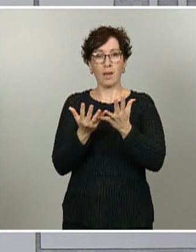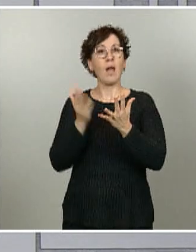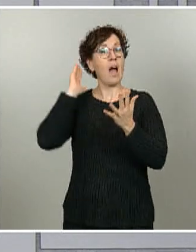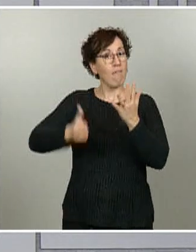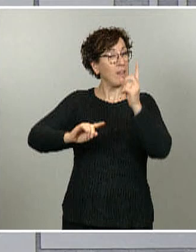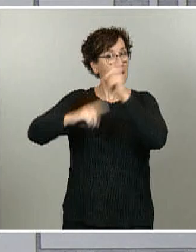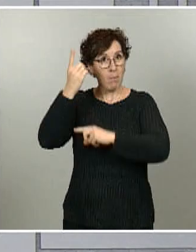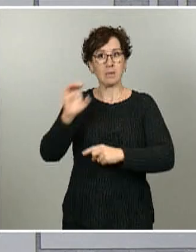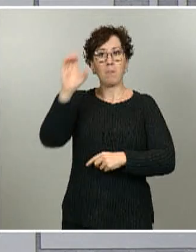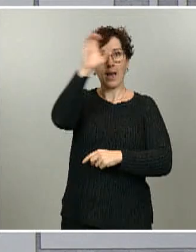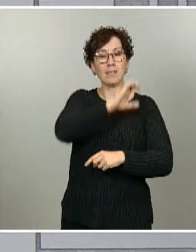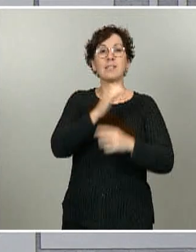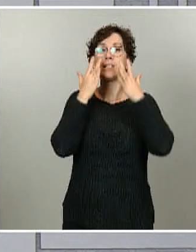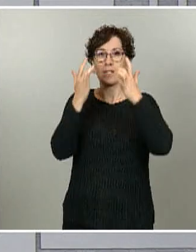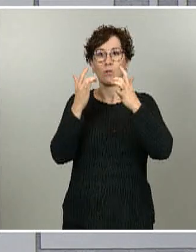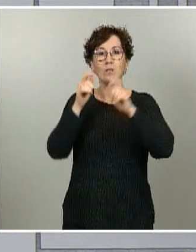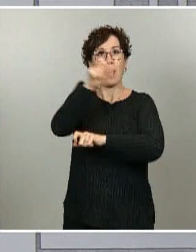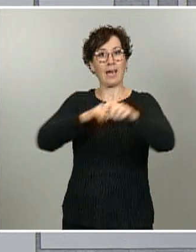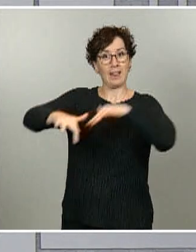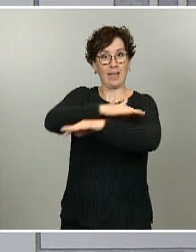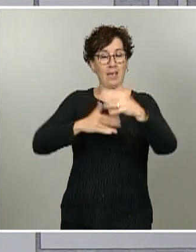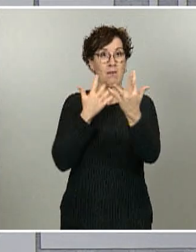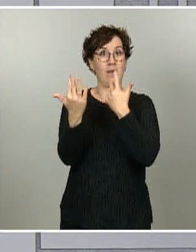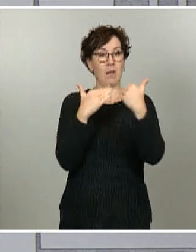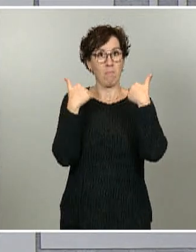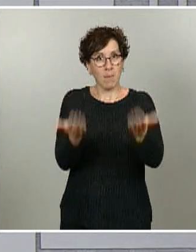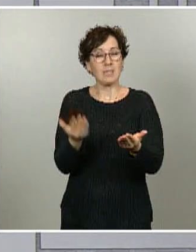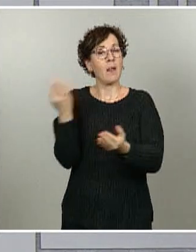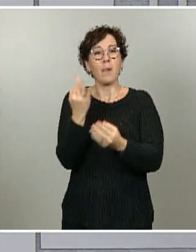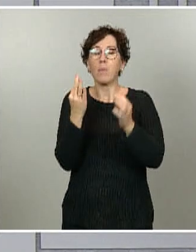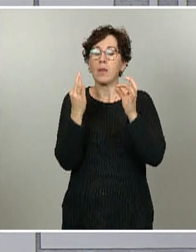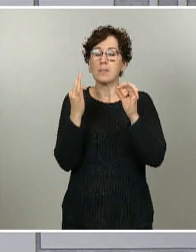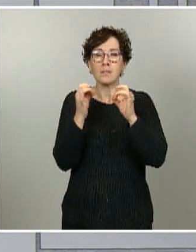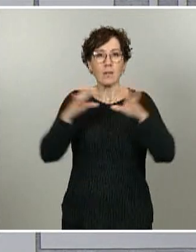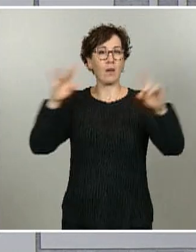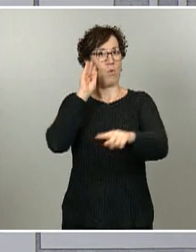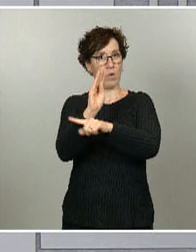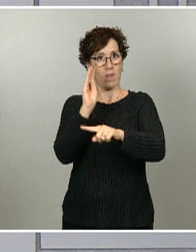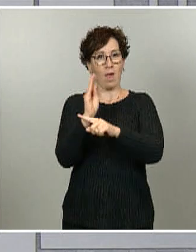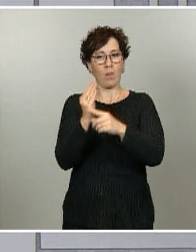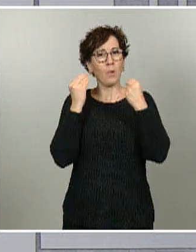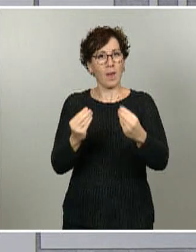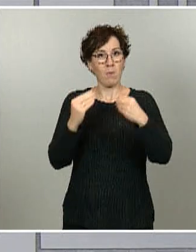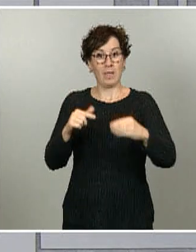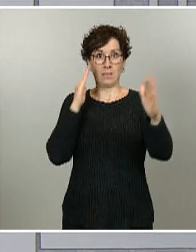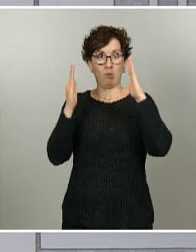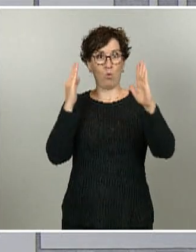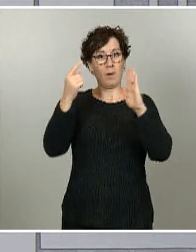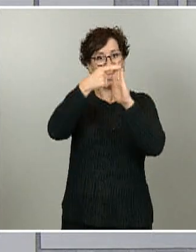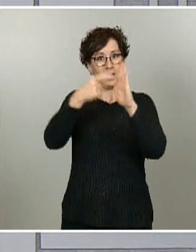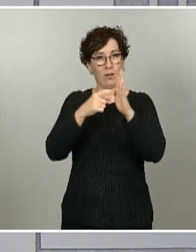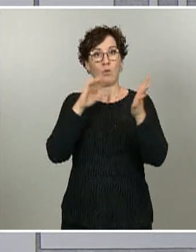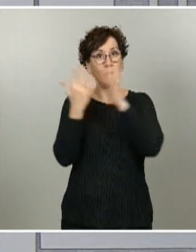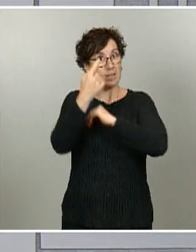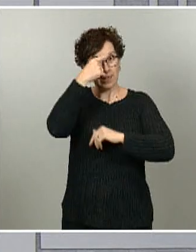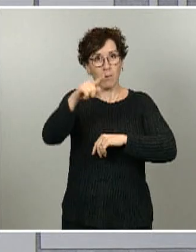con mucha humildad, con mucha prudencia, especialmente en esta etapa de desescalada para la que no hay un manual de instrucciones